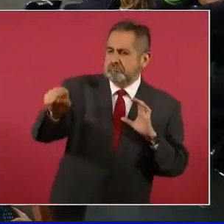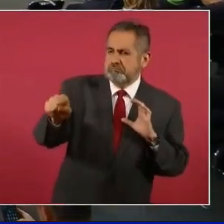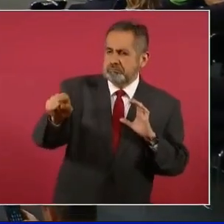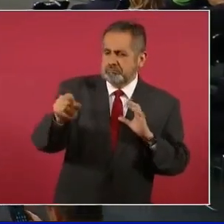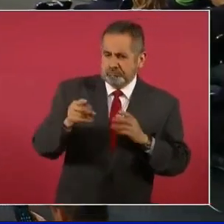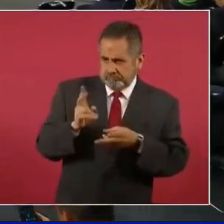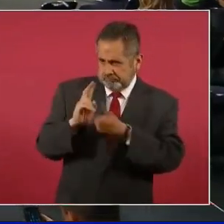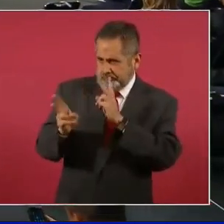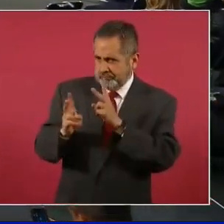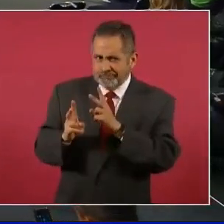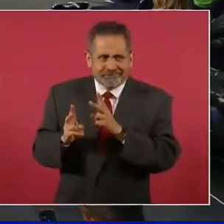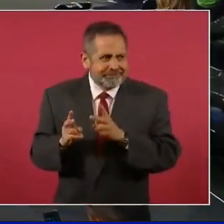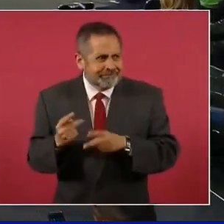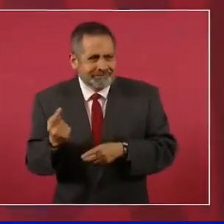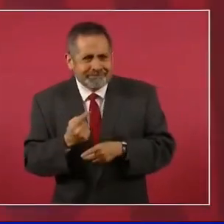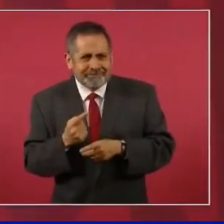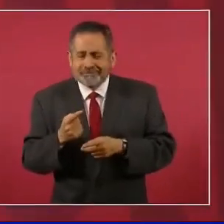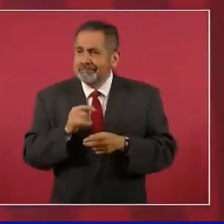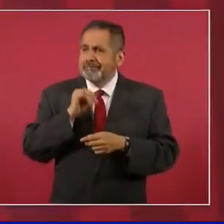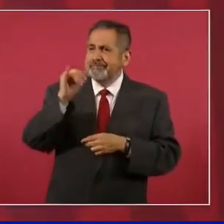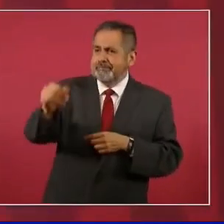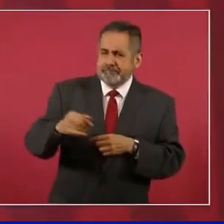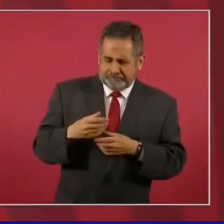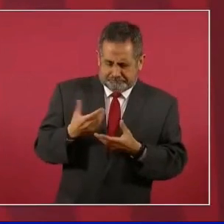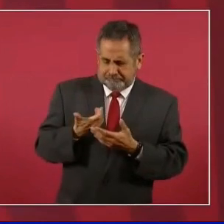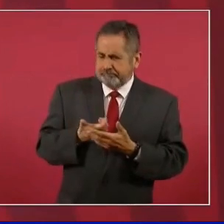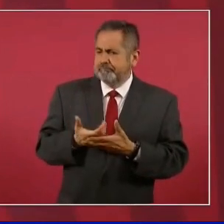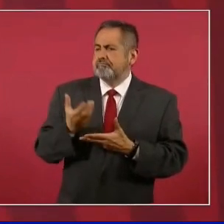y ahí hablar con la autoridad y decirle: tengo esto,